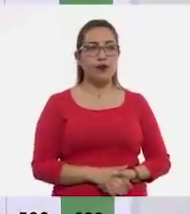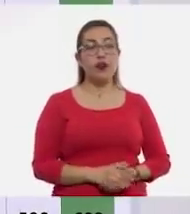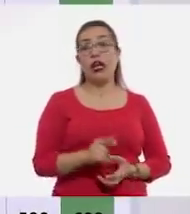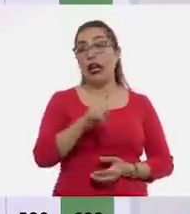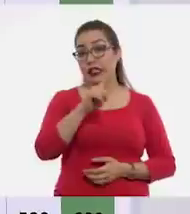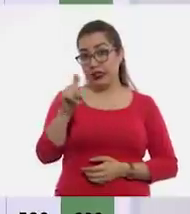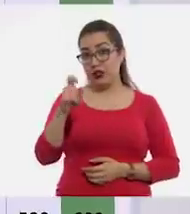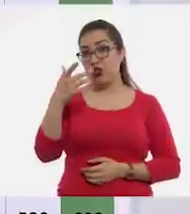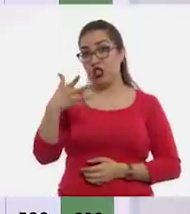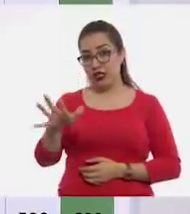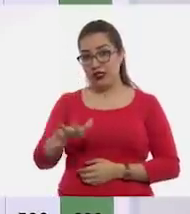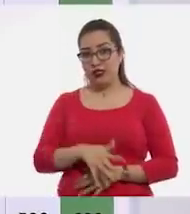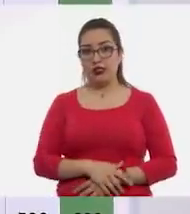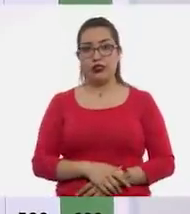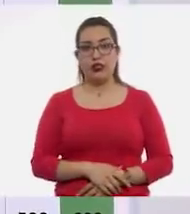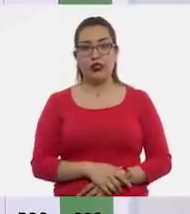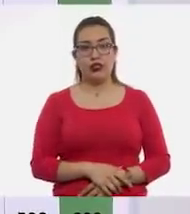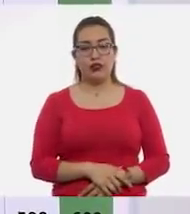110.